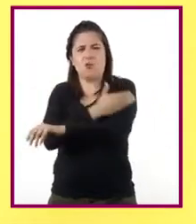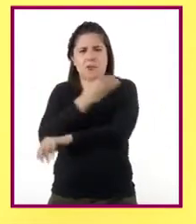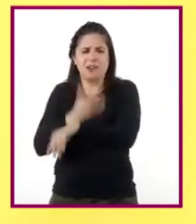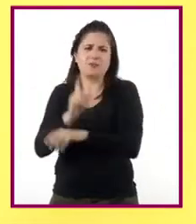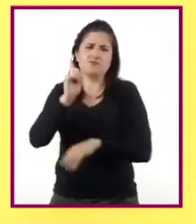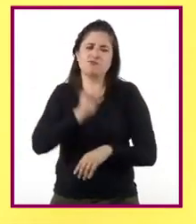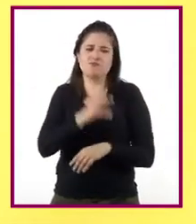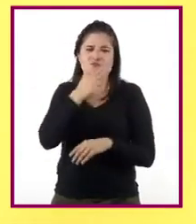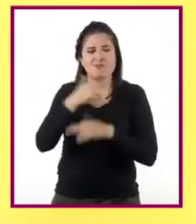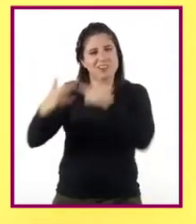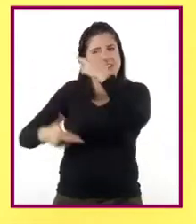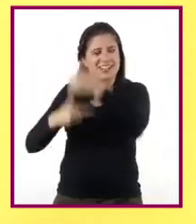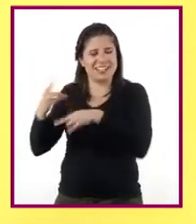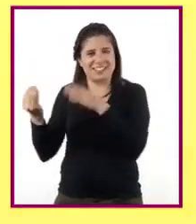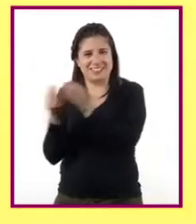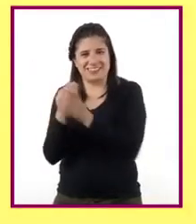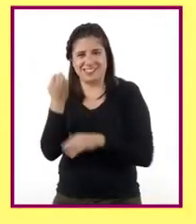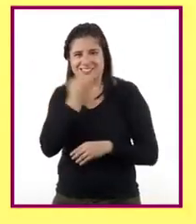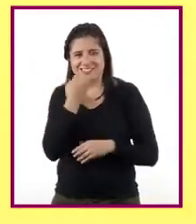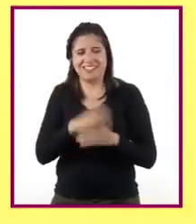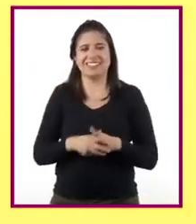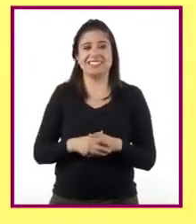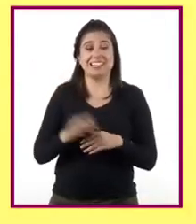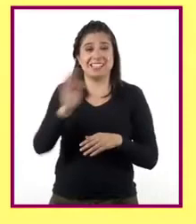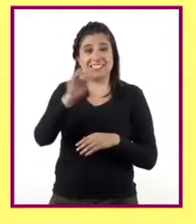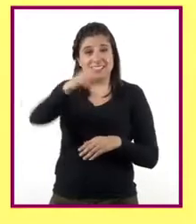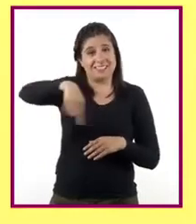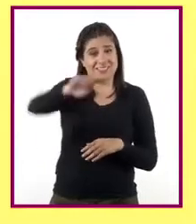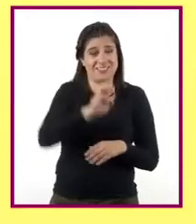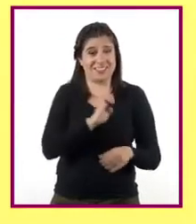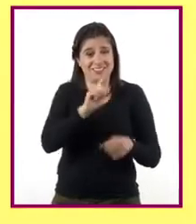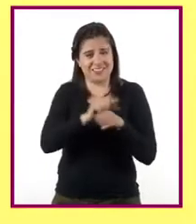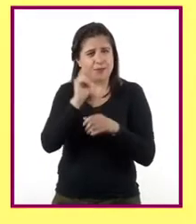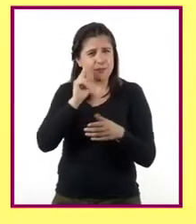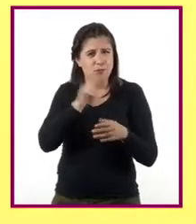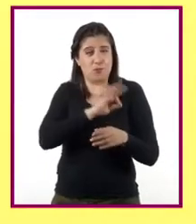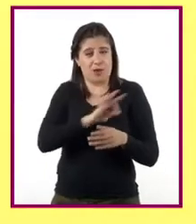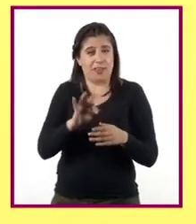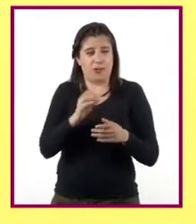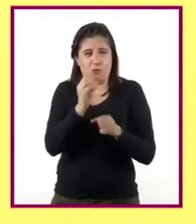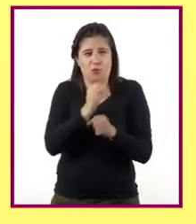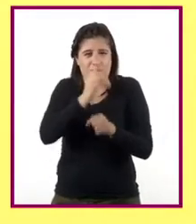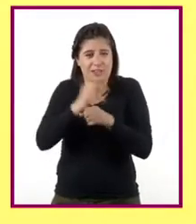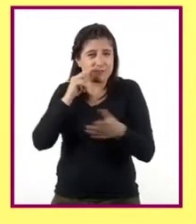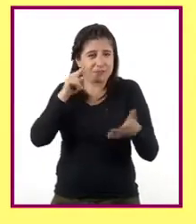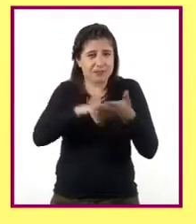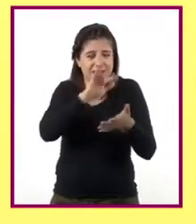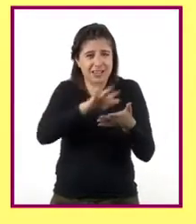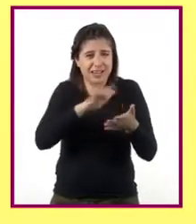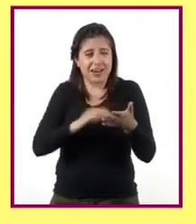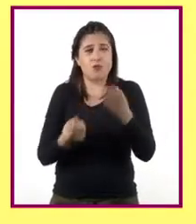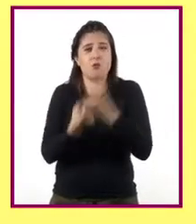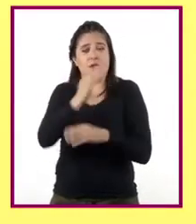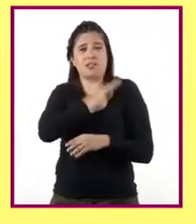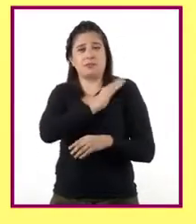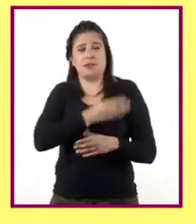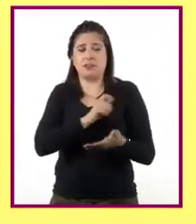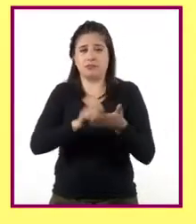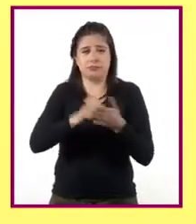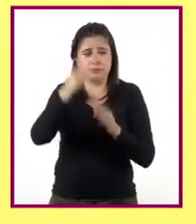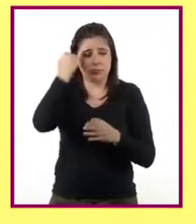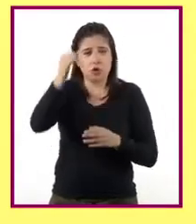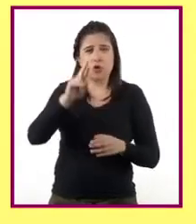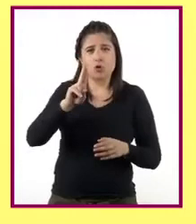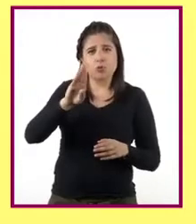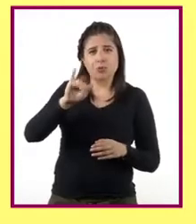compañeros cuando regresen a la escuela. Si tienen oportunidad de leer el libro La Nueva España, del historiador Antonio Rubial,